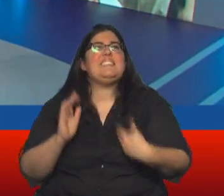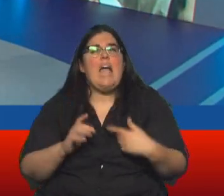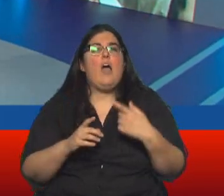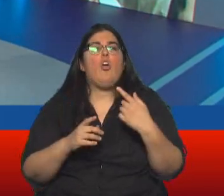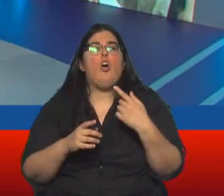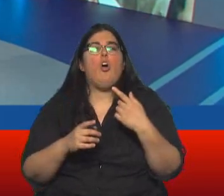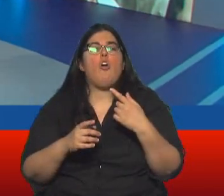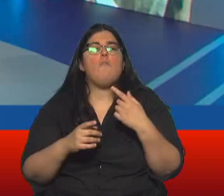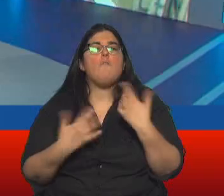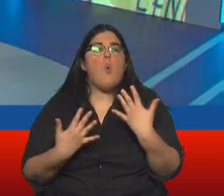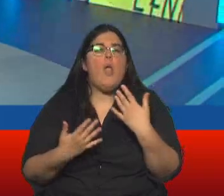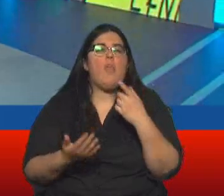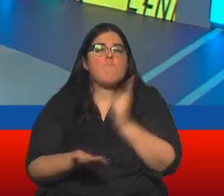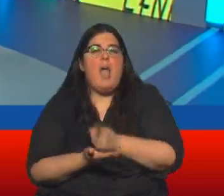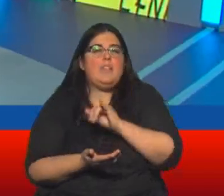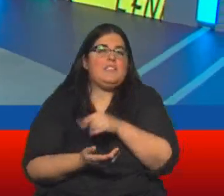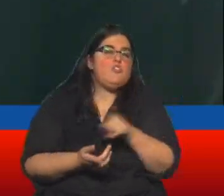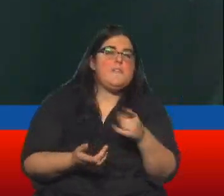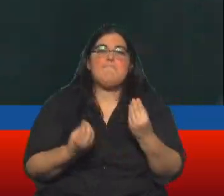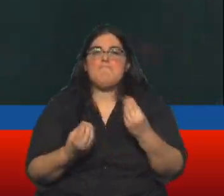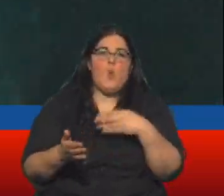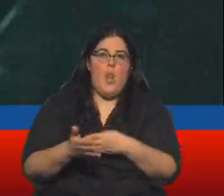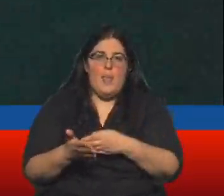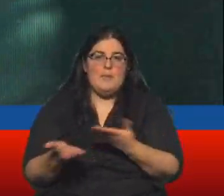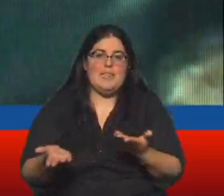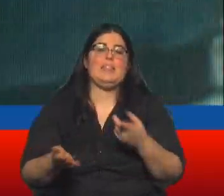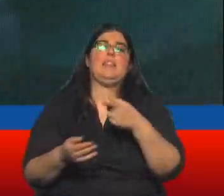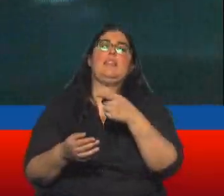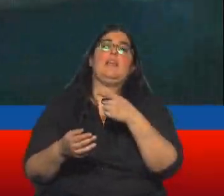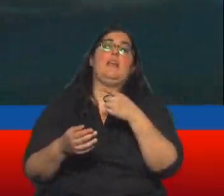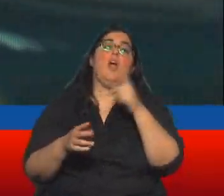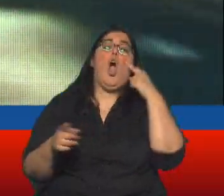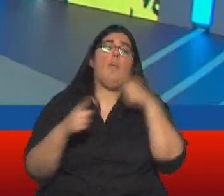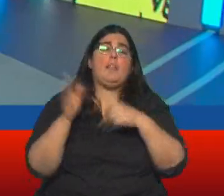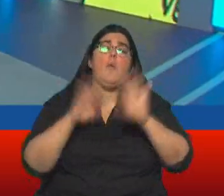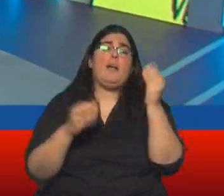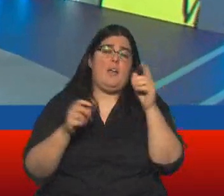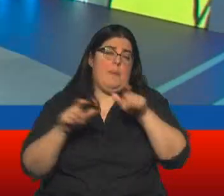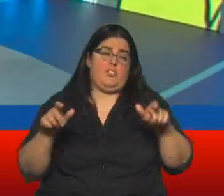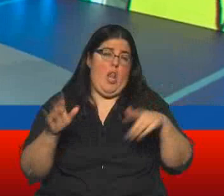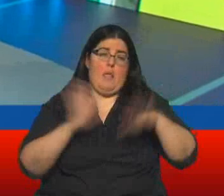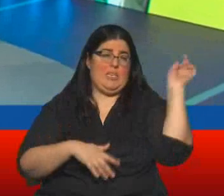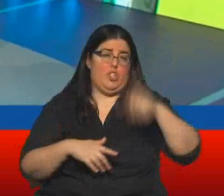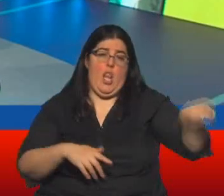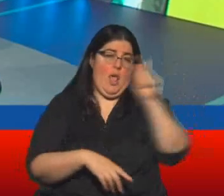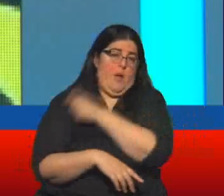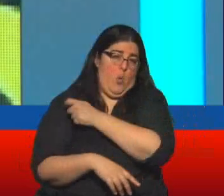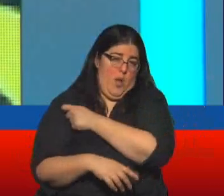imponer para fomentar lo que al final es el objetivo último, que es que haya la mayor cantidad de vacunados posible, ¿no? Sí, pareciera ser que